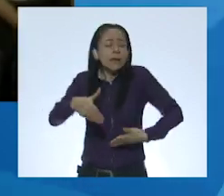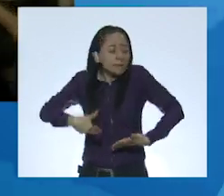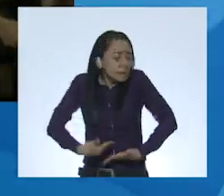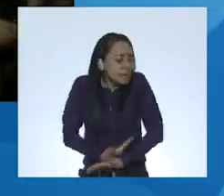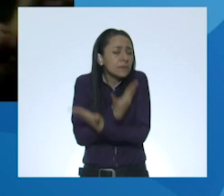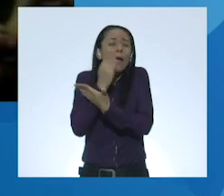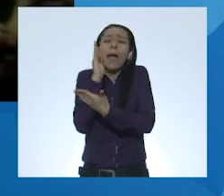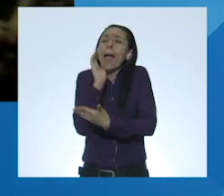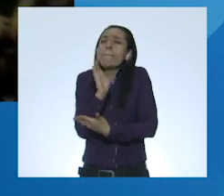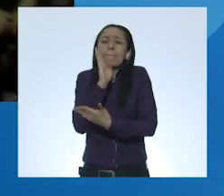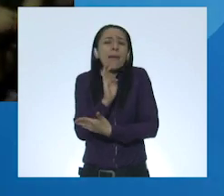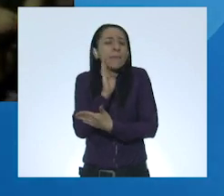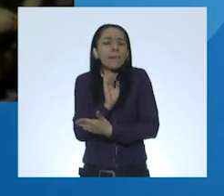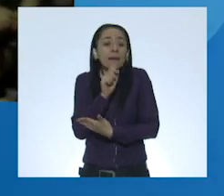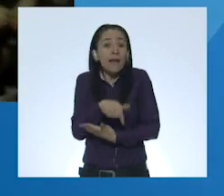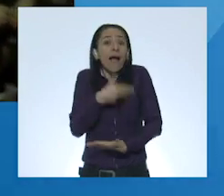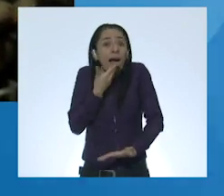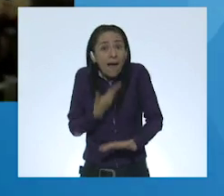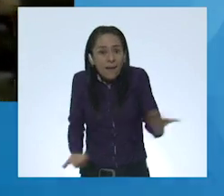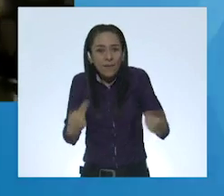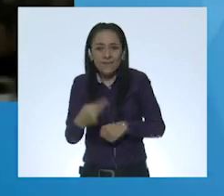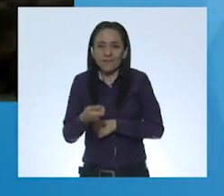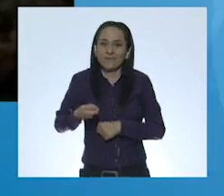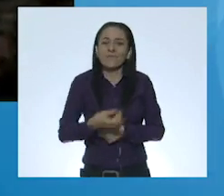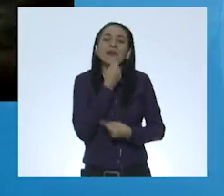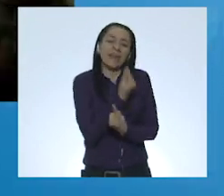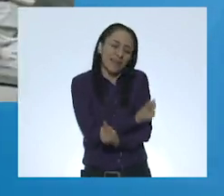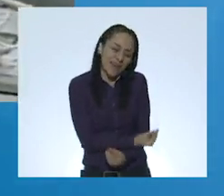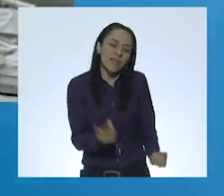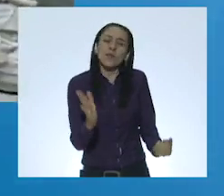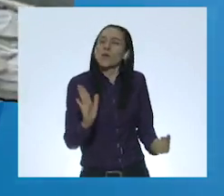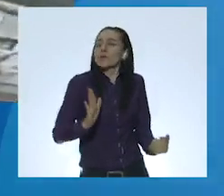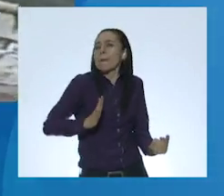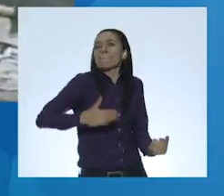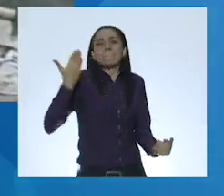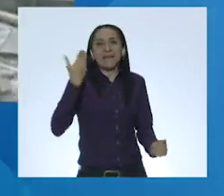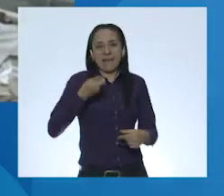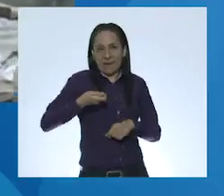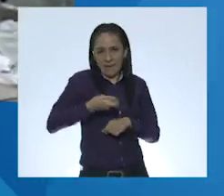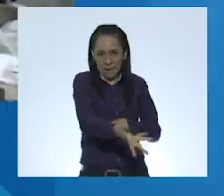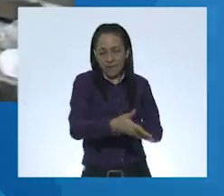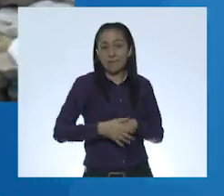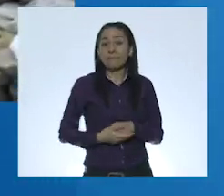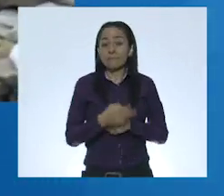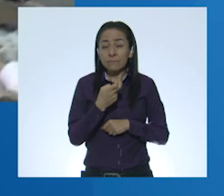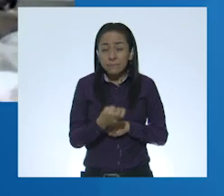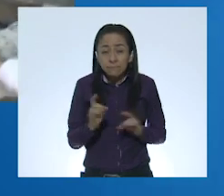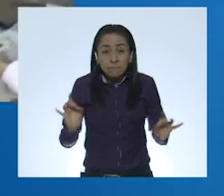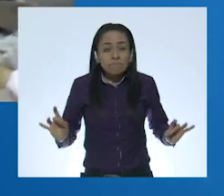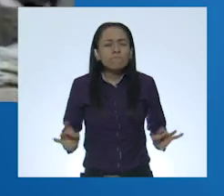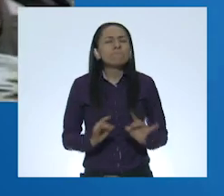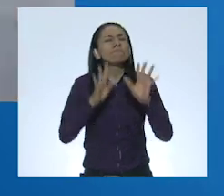desde entonces son conocidos como los Niños del Milagro. Más allá de la tragedia,